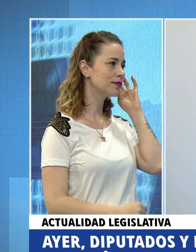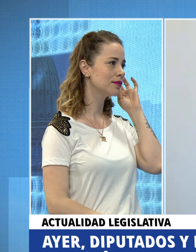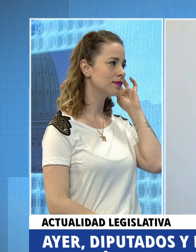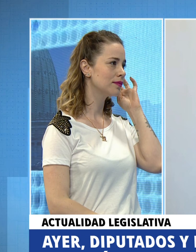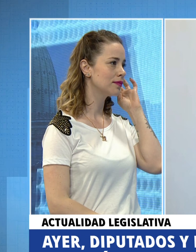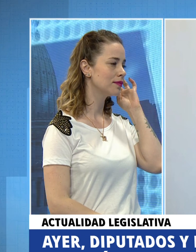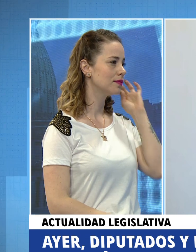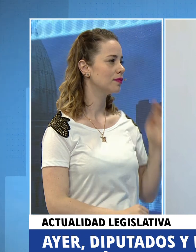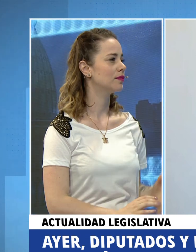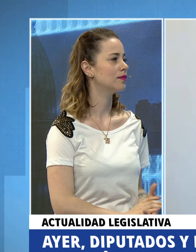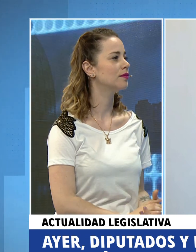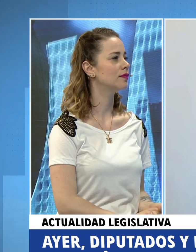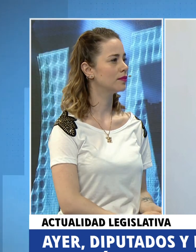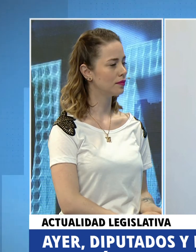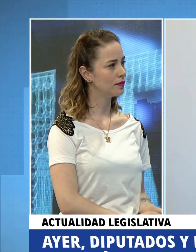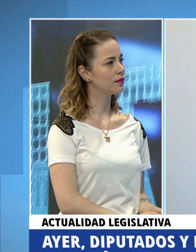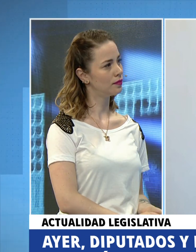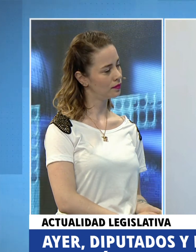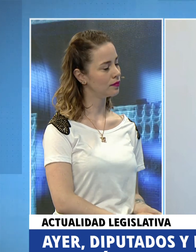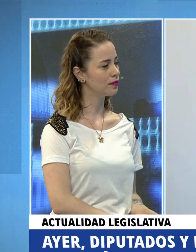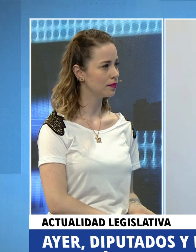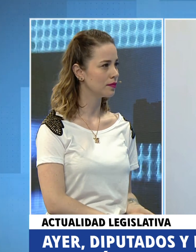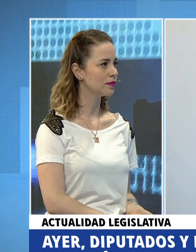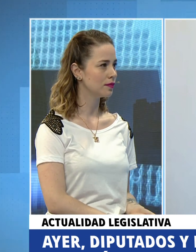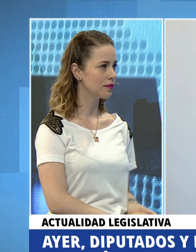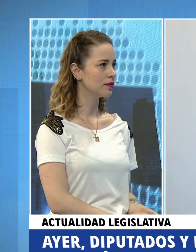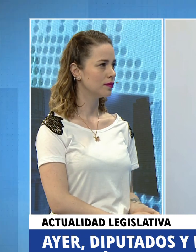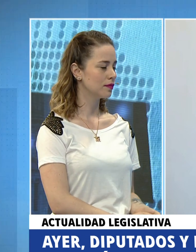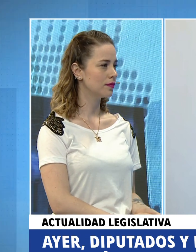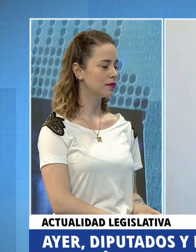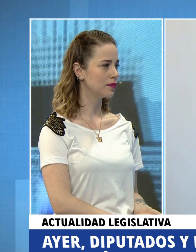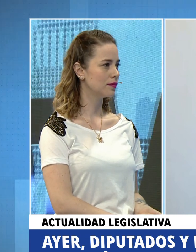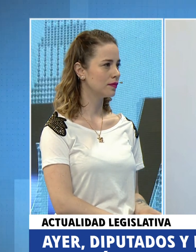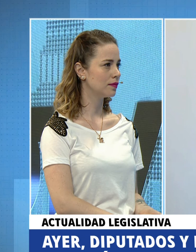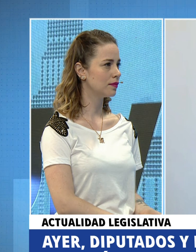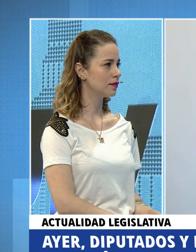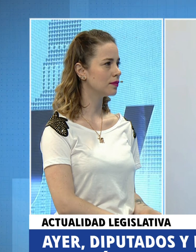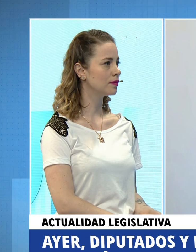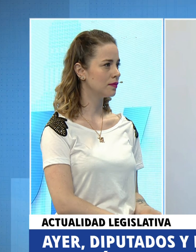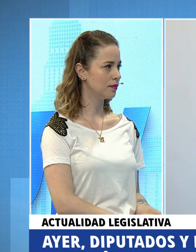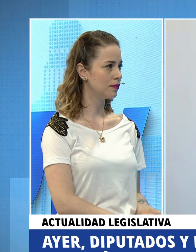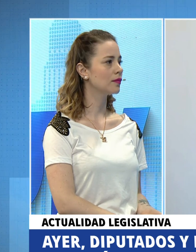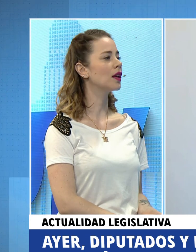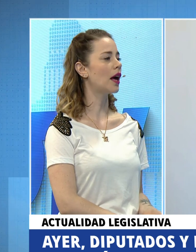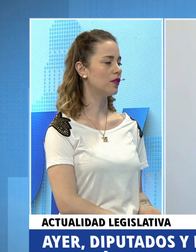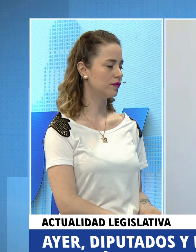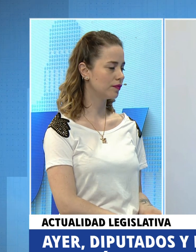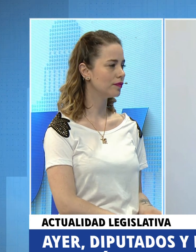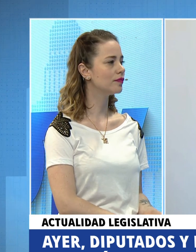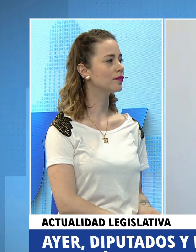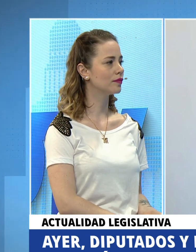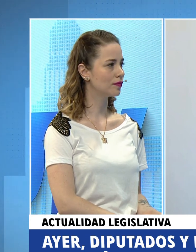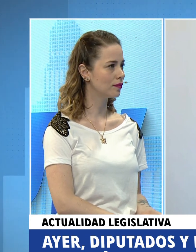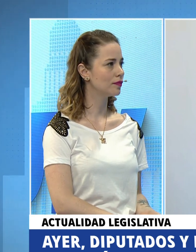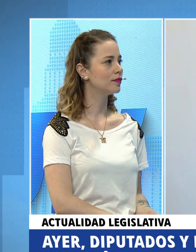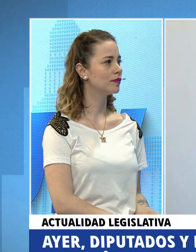haber apartamientos de reglamento, es decir, que un diputado pueda pedir tratar un proyecto que no está en el temario original. Claro. Lo que sucedió